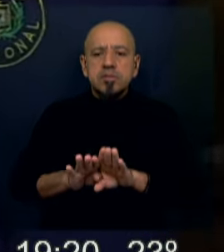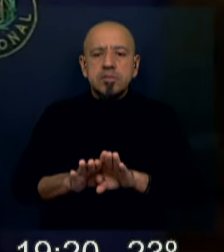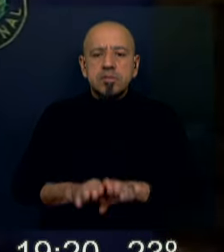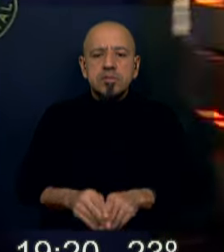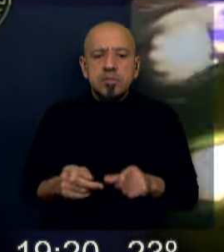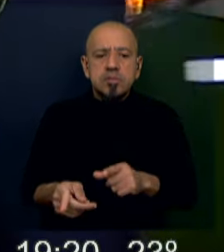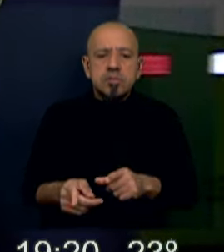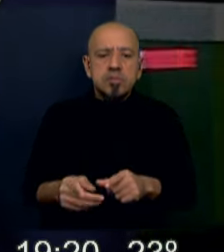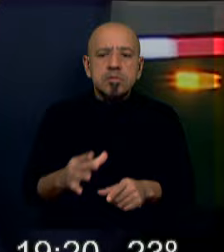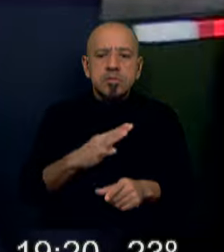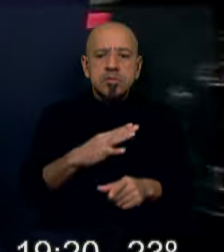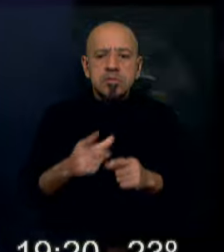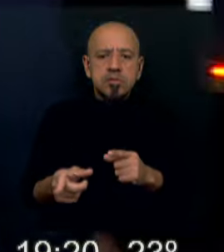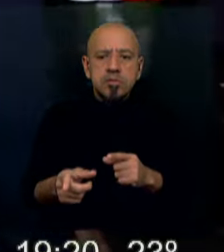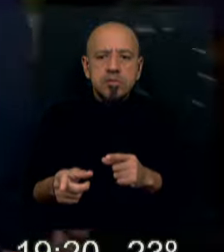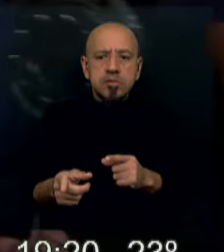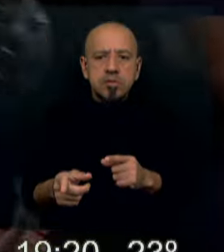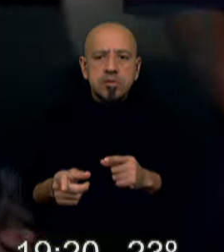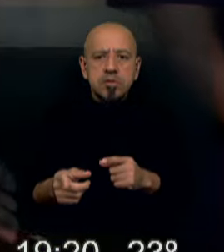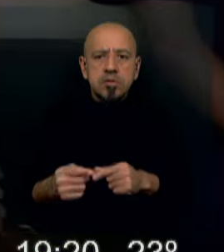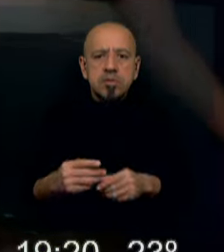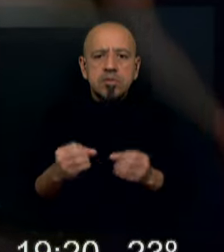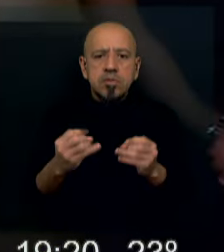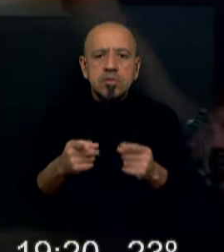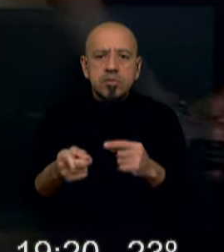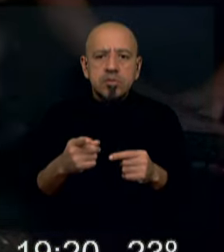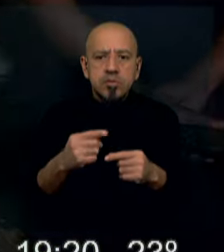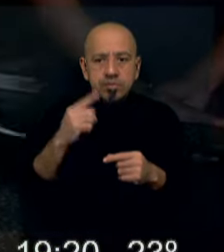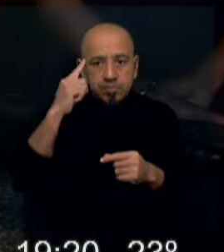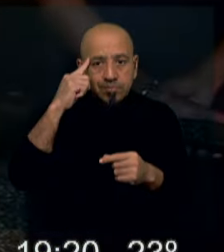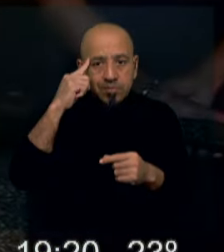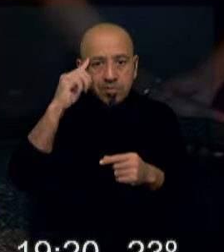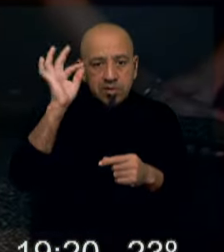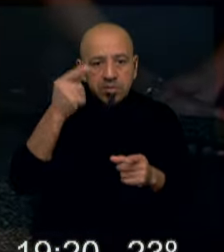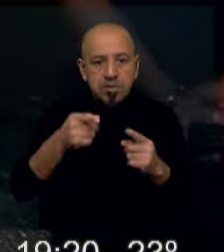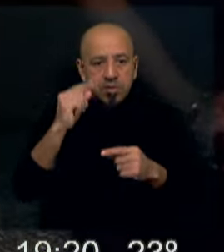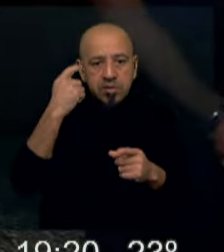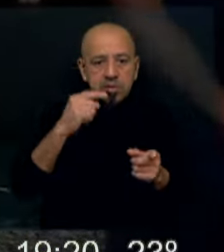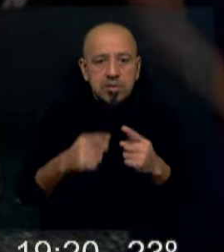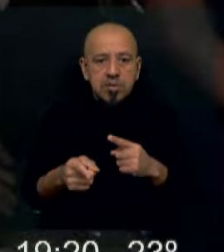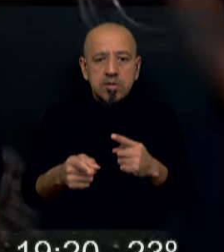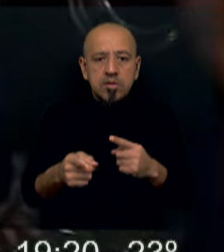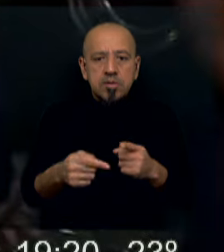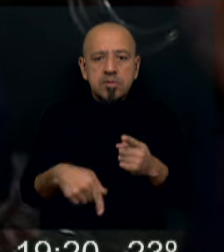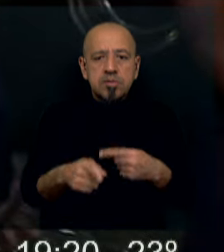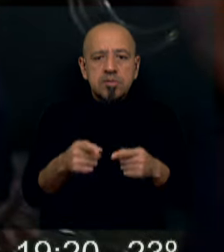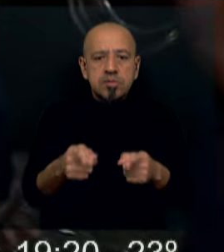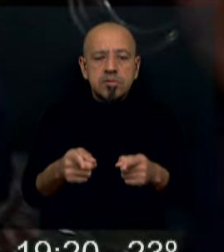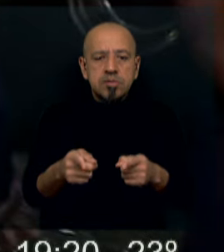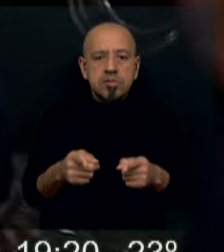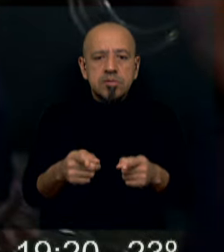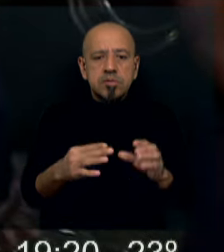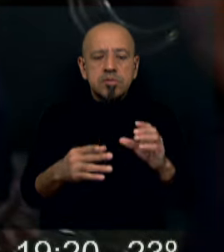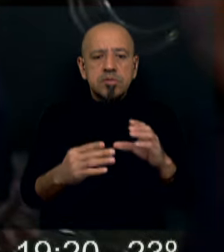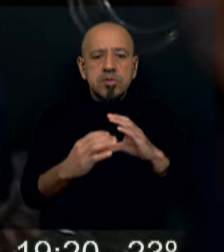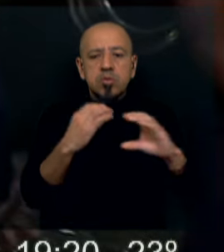derribar, y bueno, hubo que contenerlos fuera del estadio, porque creemos que la intención era aproximarse al vehículo o al ómnibus que transportaba a los jugadores de